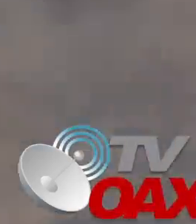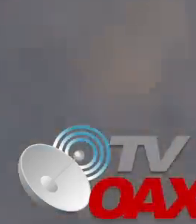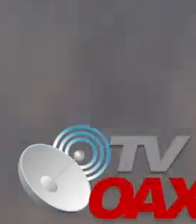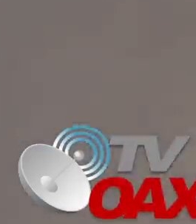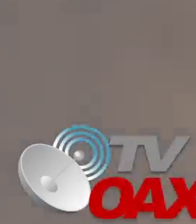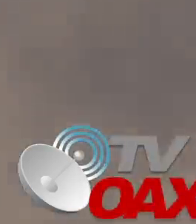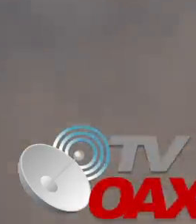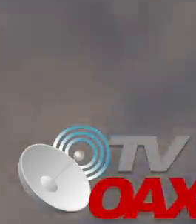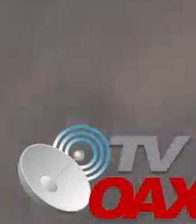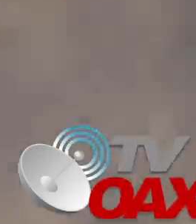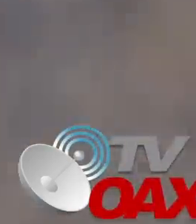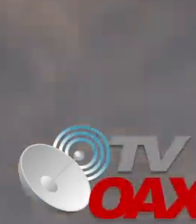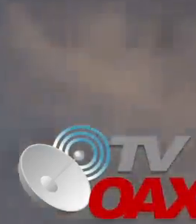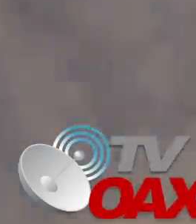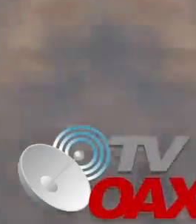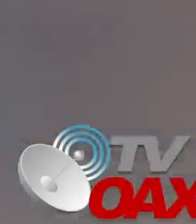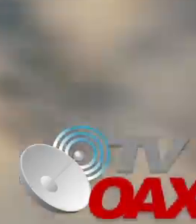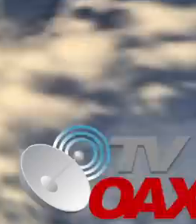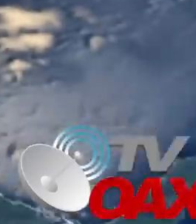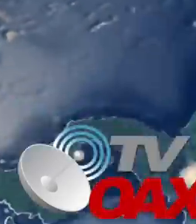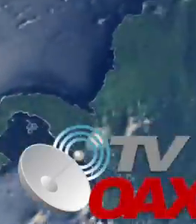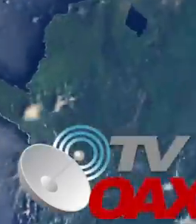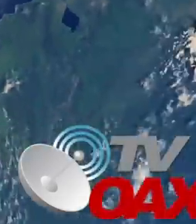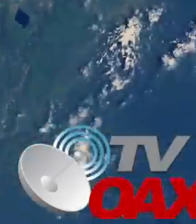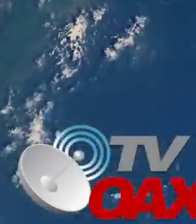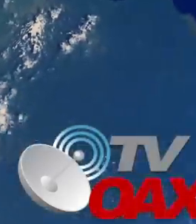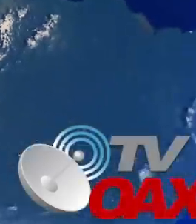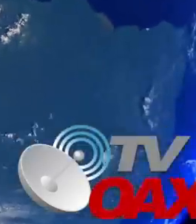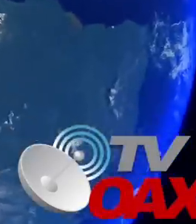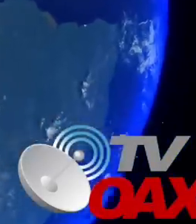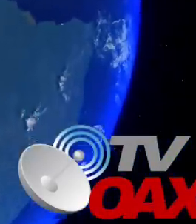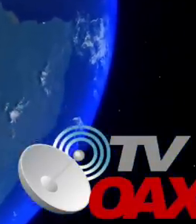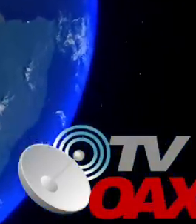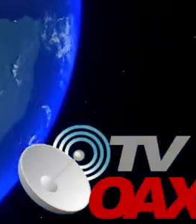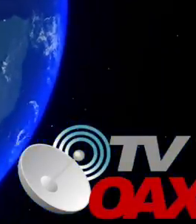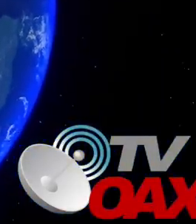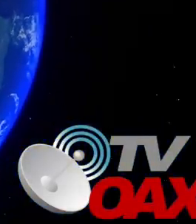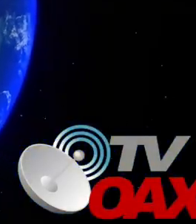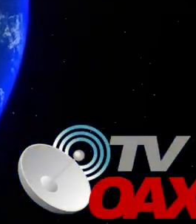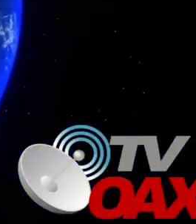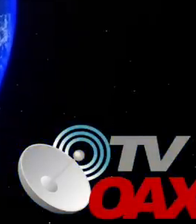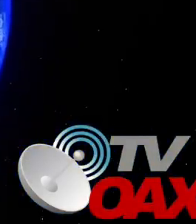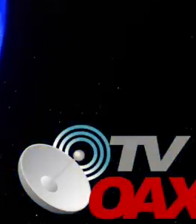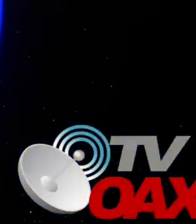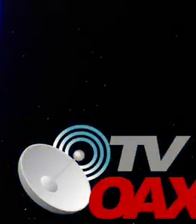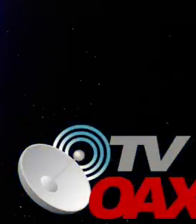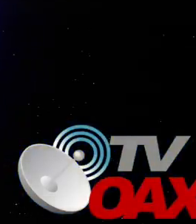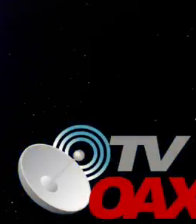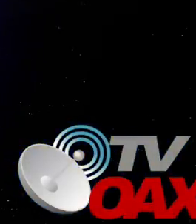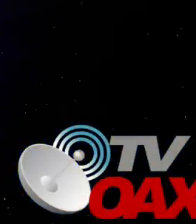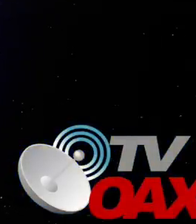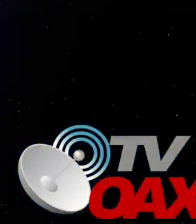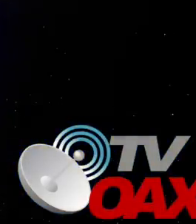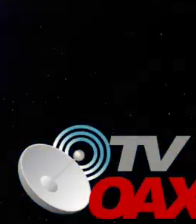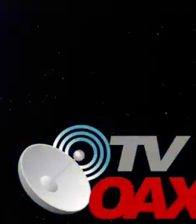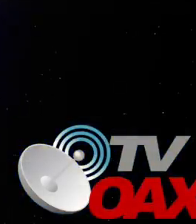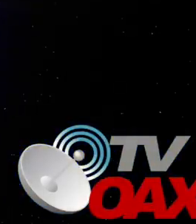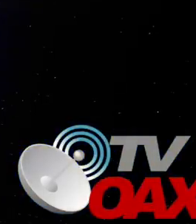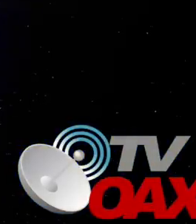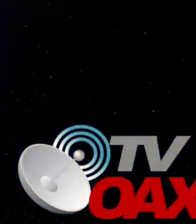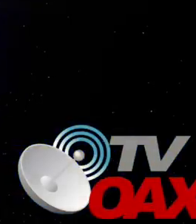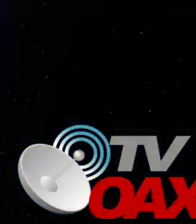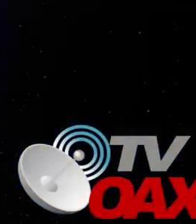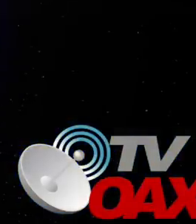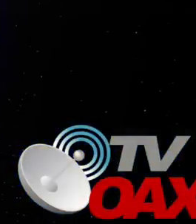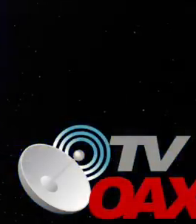su gobierno es fortalecer el tratado entre México, Estados Unidos y Canadá, que entró en vigor desde julio del 2020 y